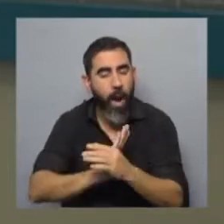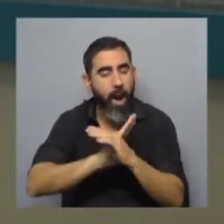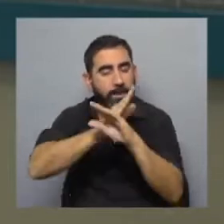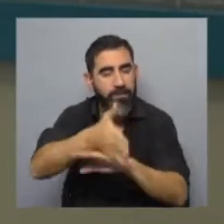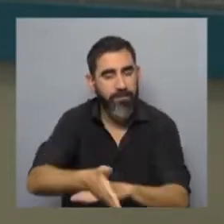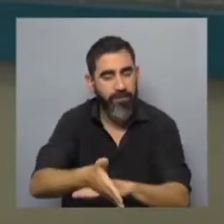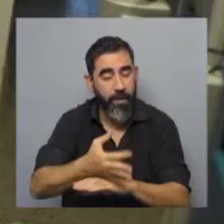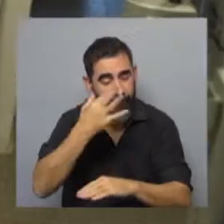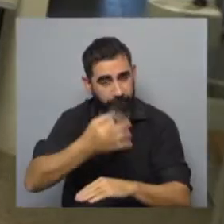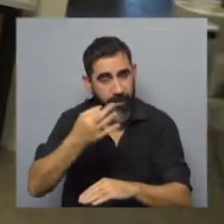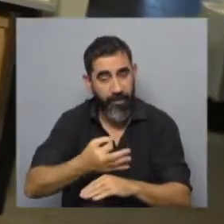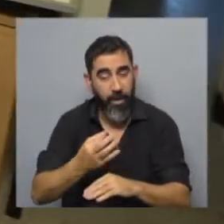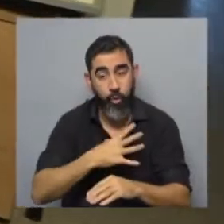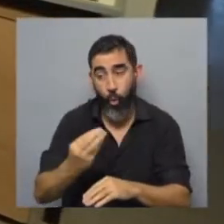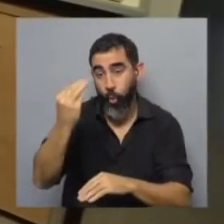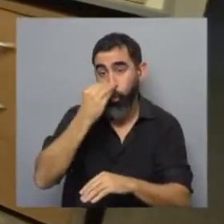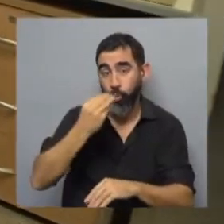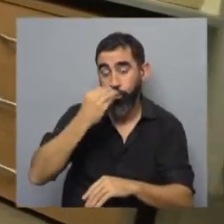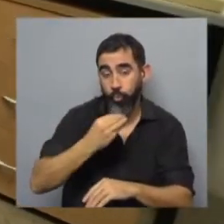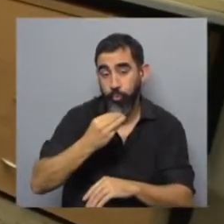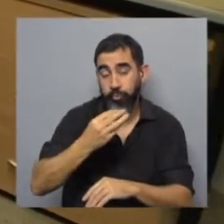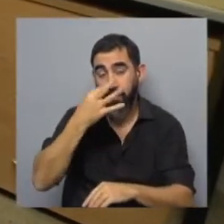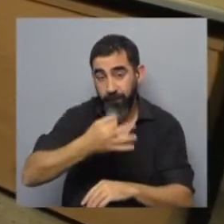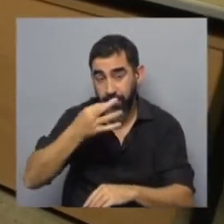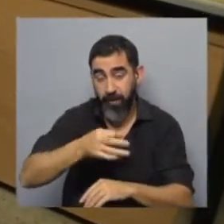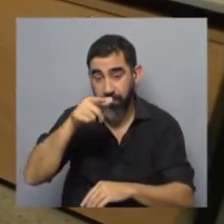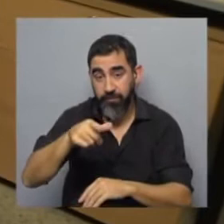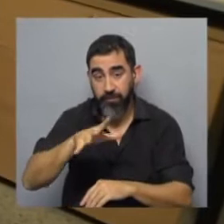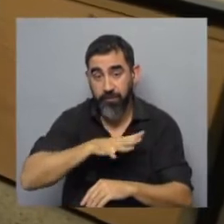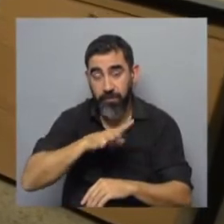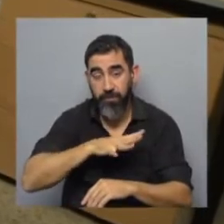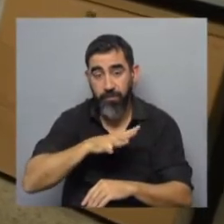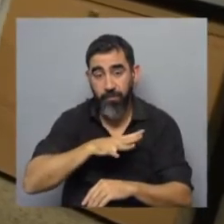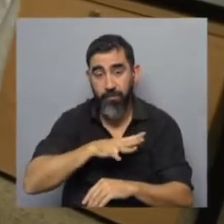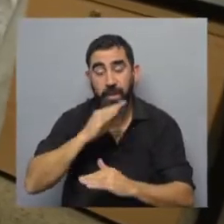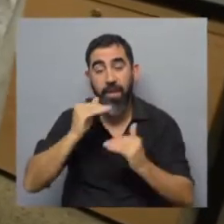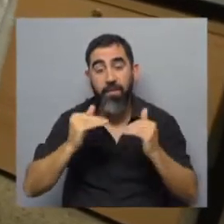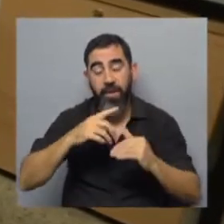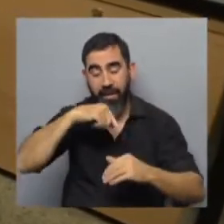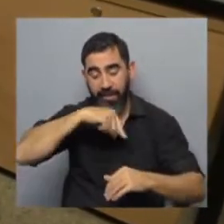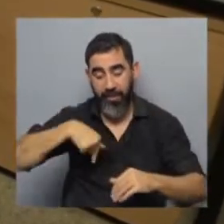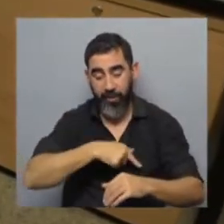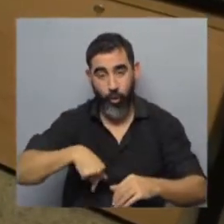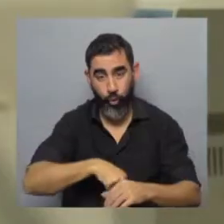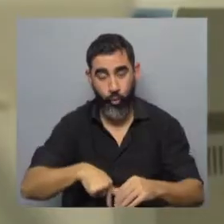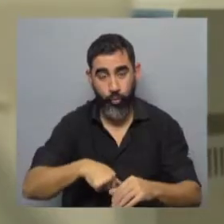qué tanto realmente de lo que consumimos está disponible a nivel intestinal para